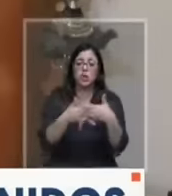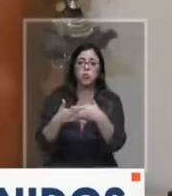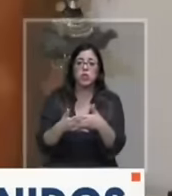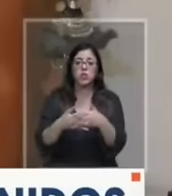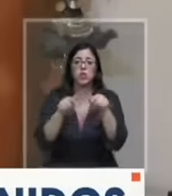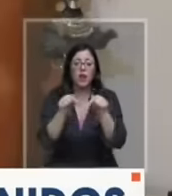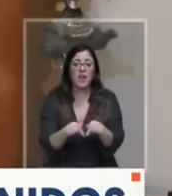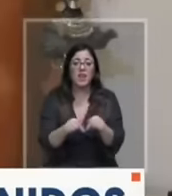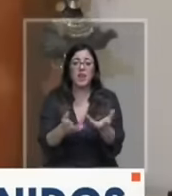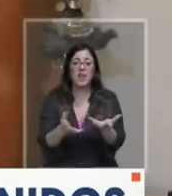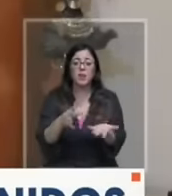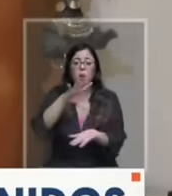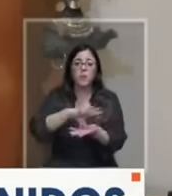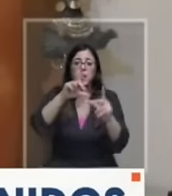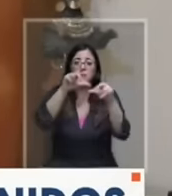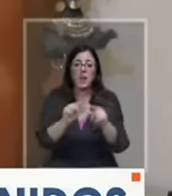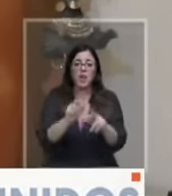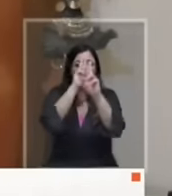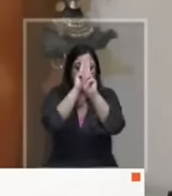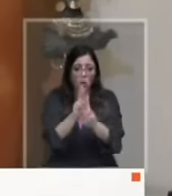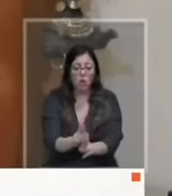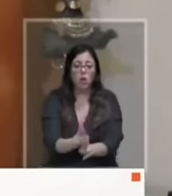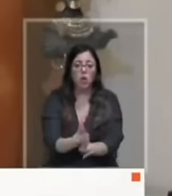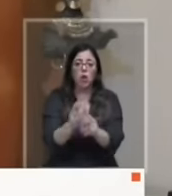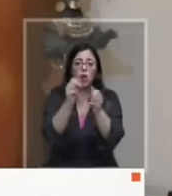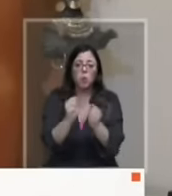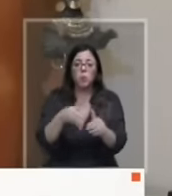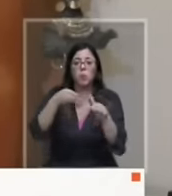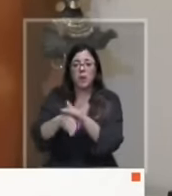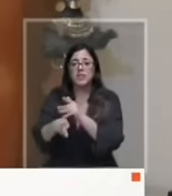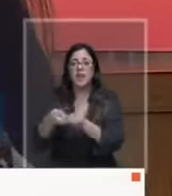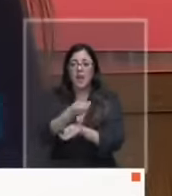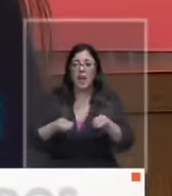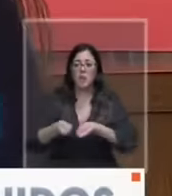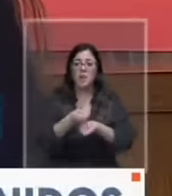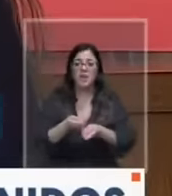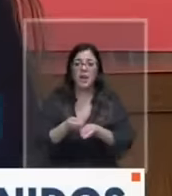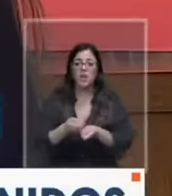para un pequeño país un gran honor poder acceder a ese